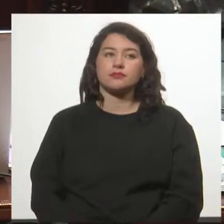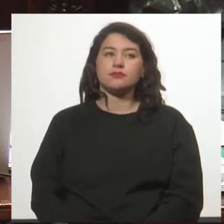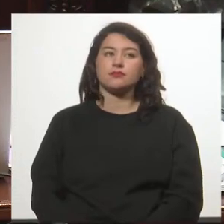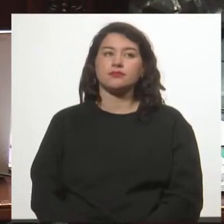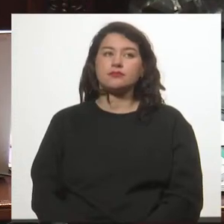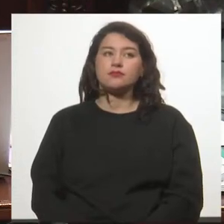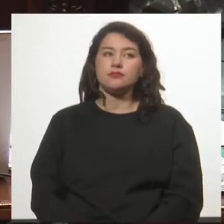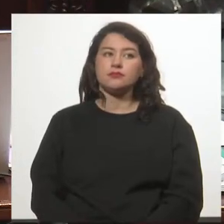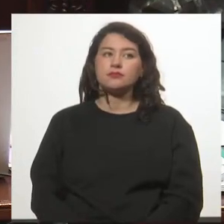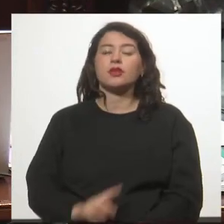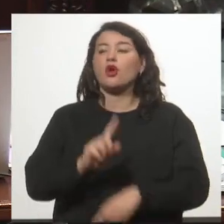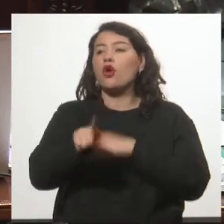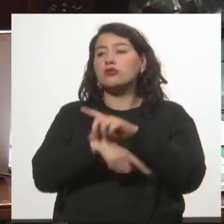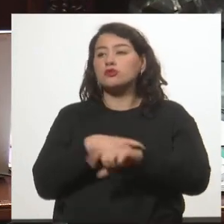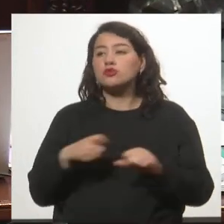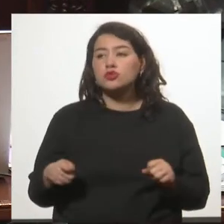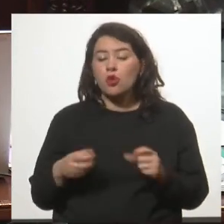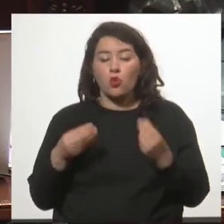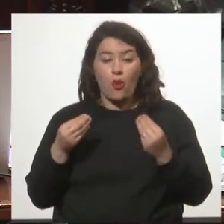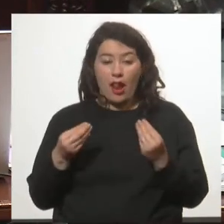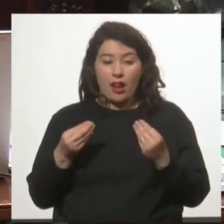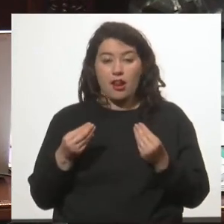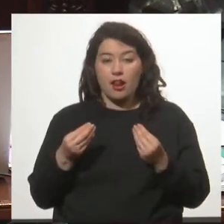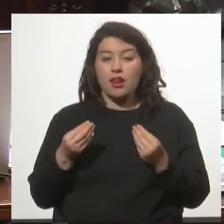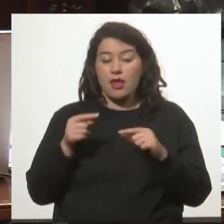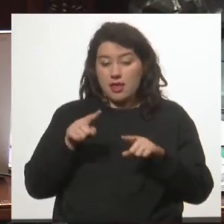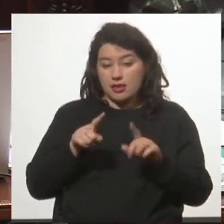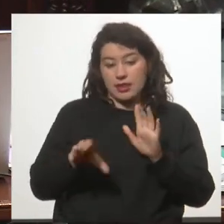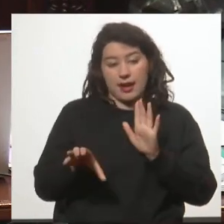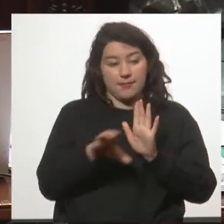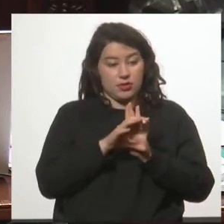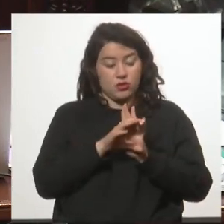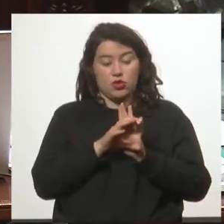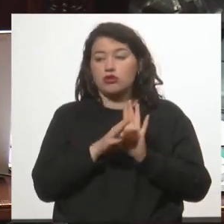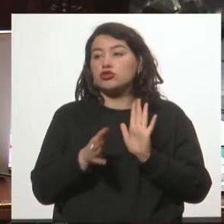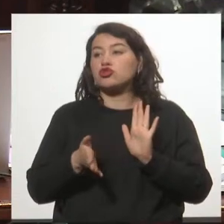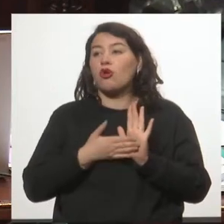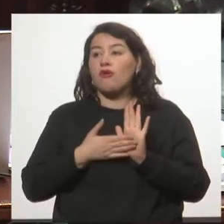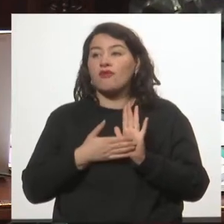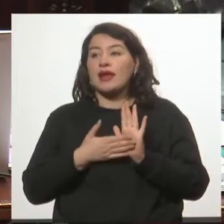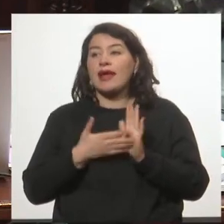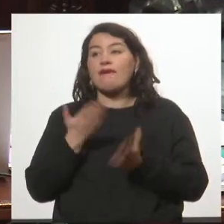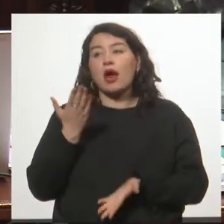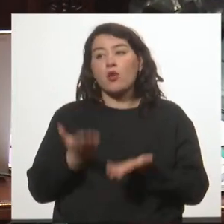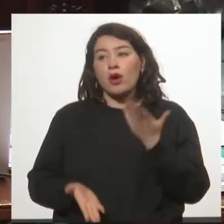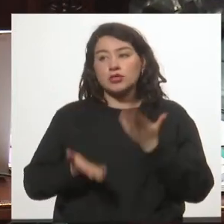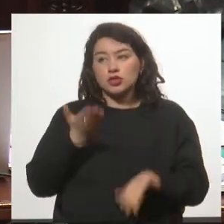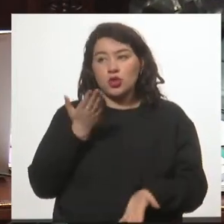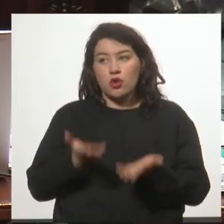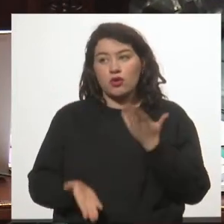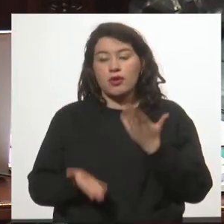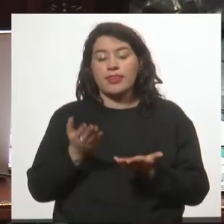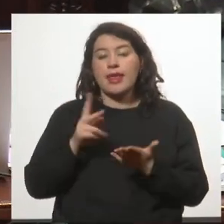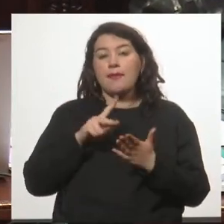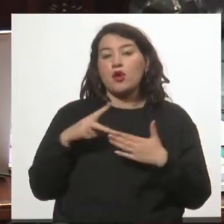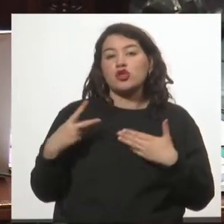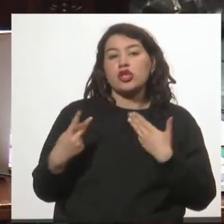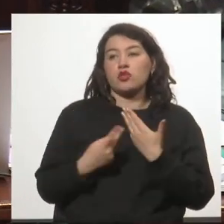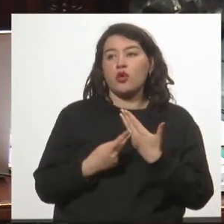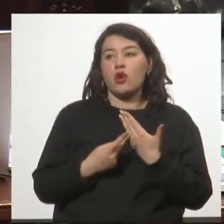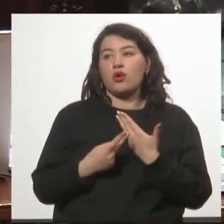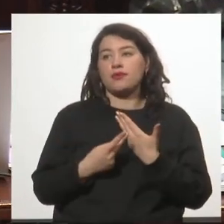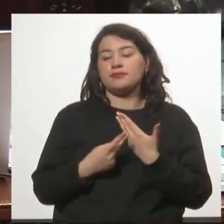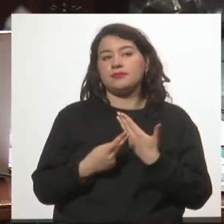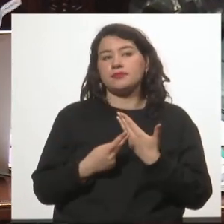la conclusión del auditor en este capítulo sobre la evaluación del gerenciamiento del proyecto